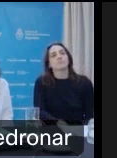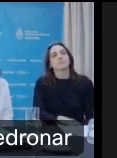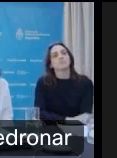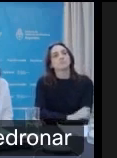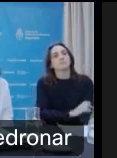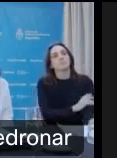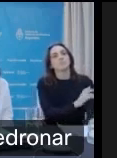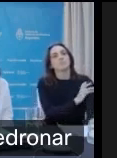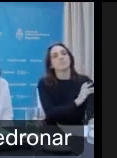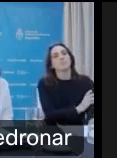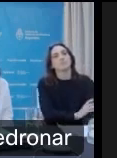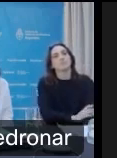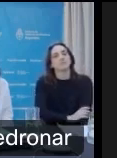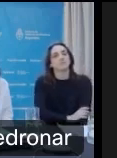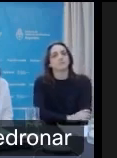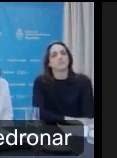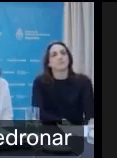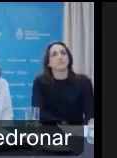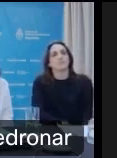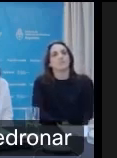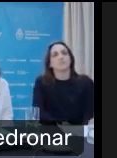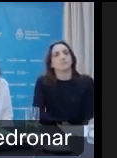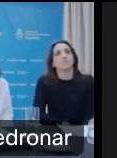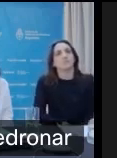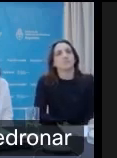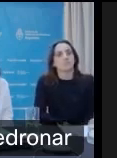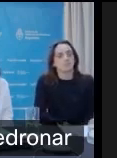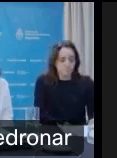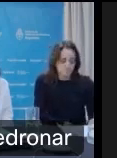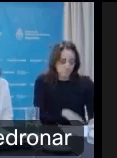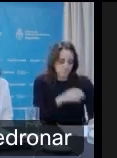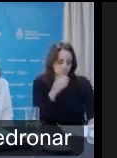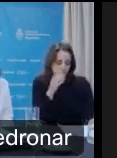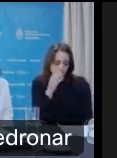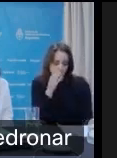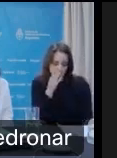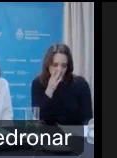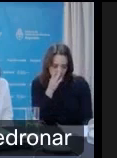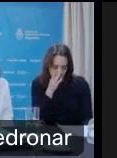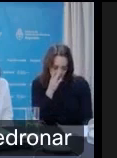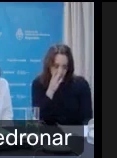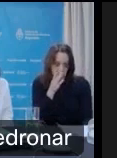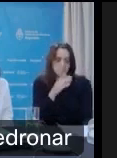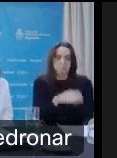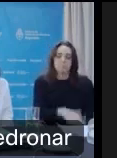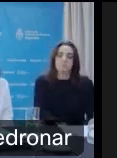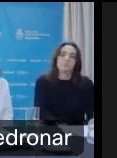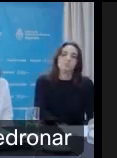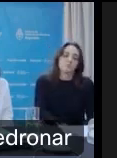acompañamiento respecto a los consumos problemáticos. Y ese marco es la Ley de Salud Mental